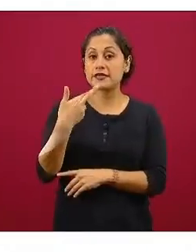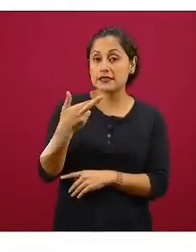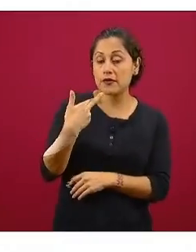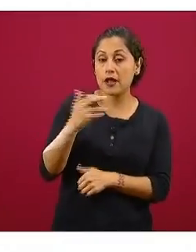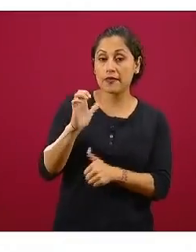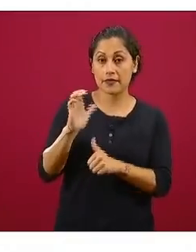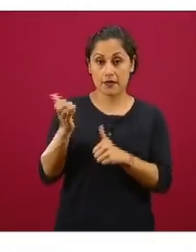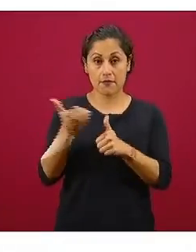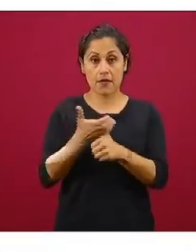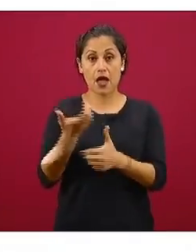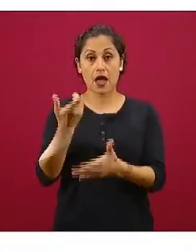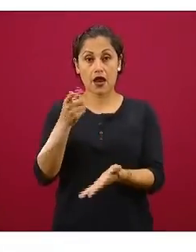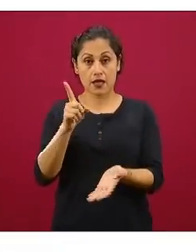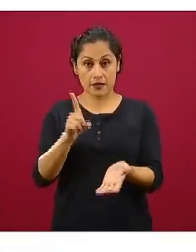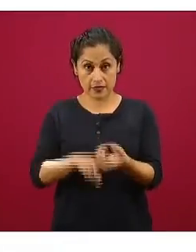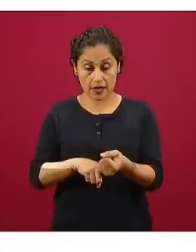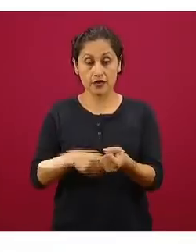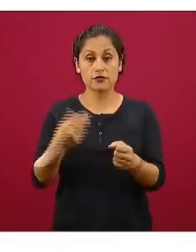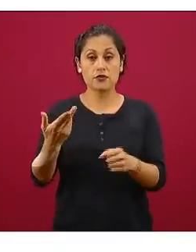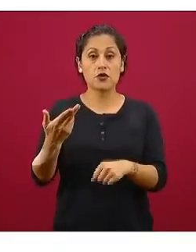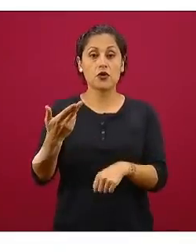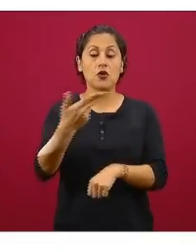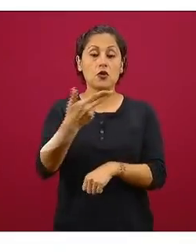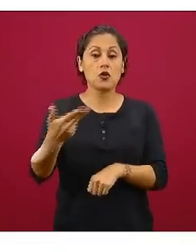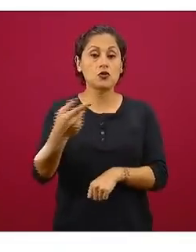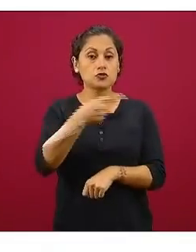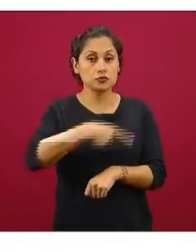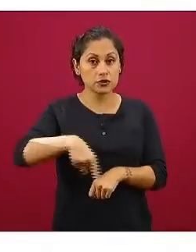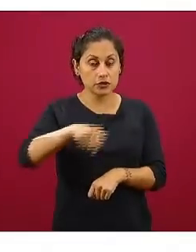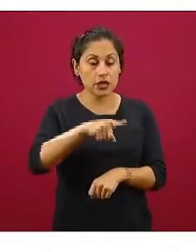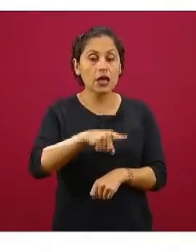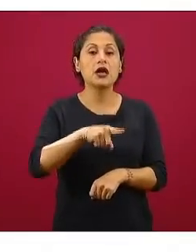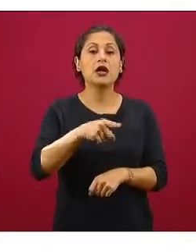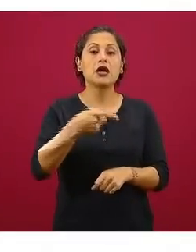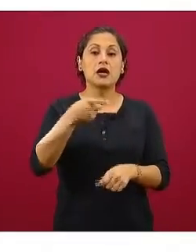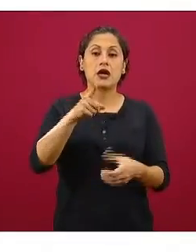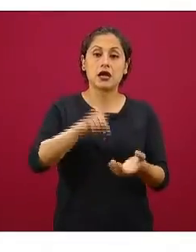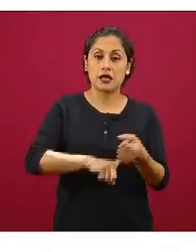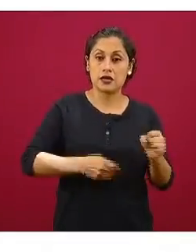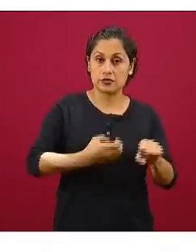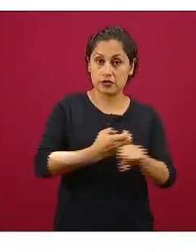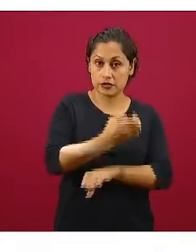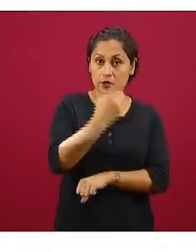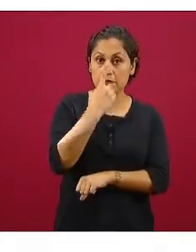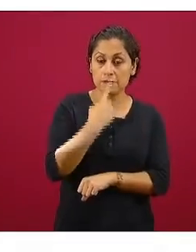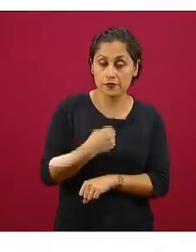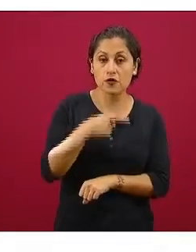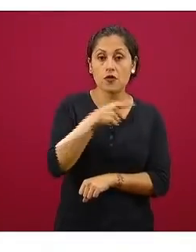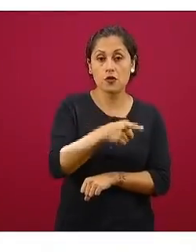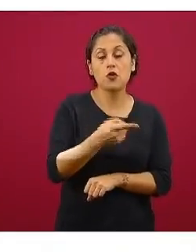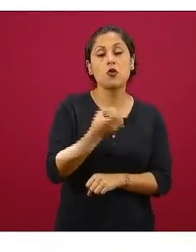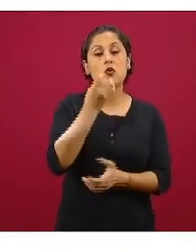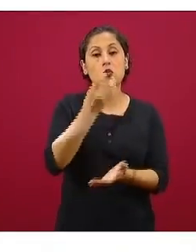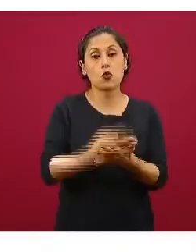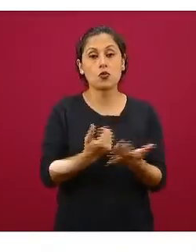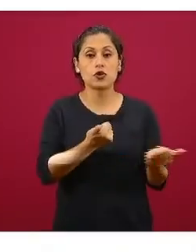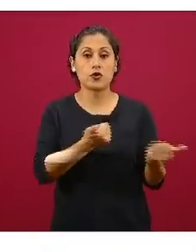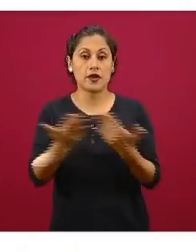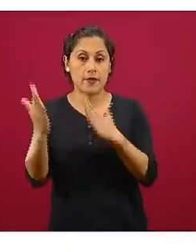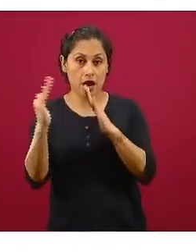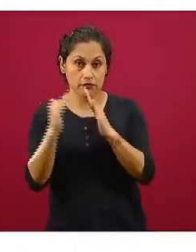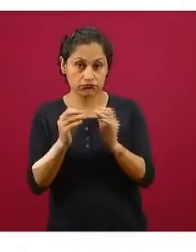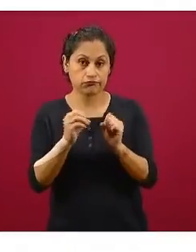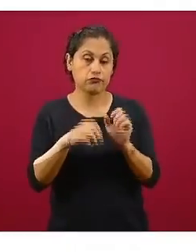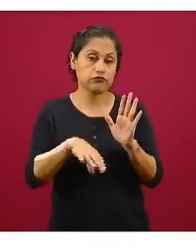bares, si estamos en el color rojo, solamente servicios a domicilio para llevar, o en el caso de los hoteles, a la habitación.